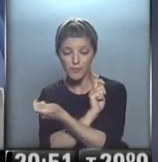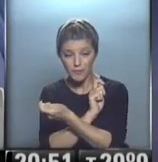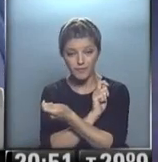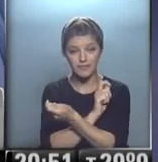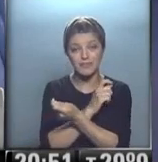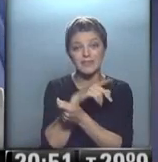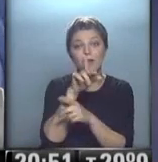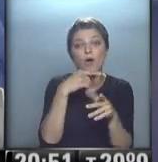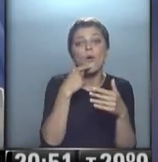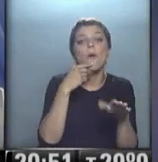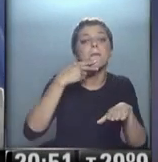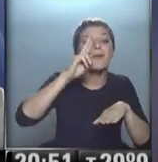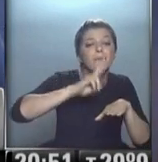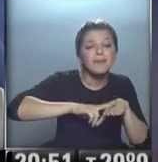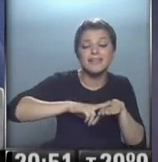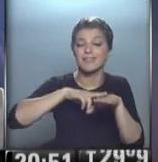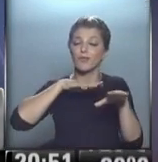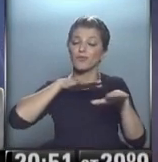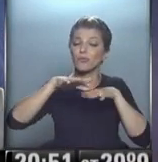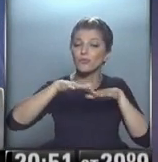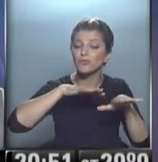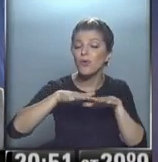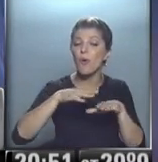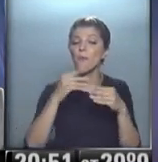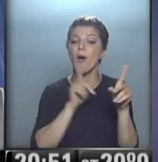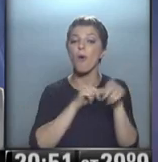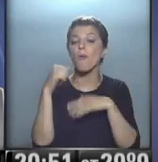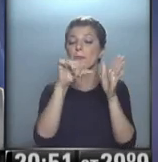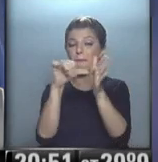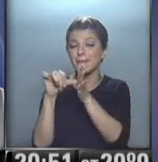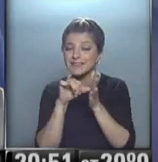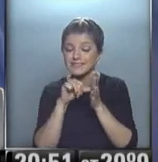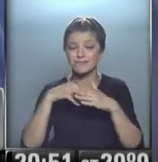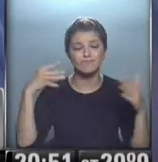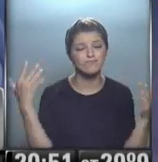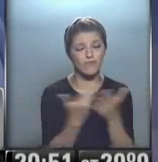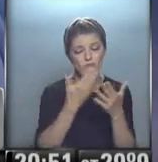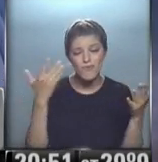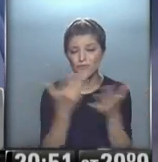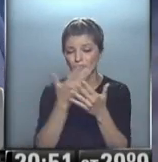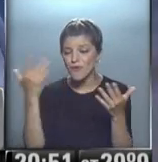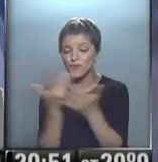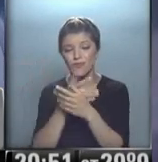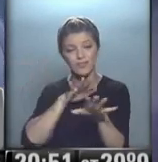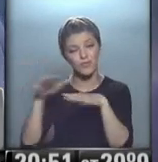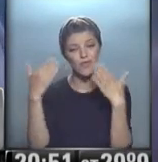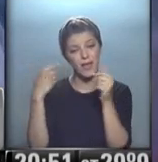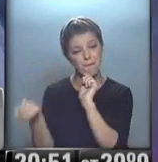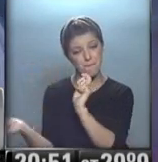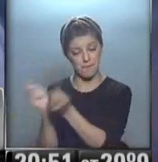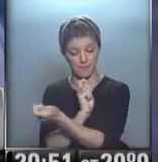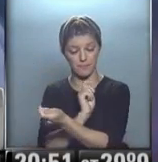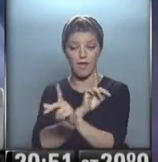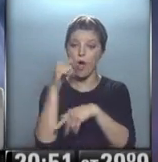que se promete, lo poco que se hace para aquellos países que son los que más sufren las consecuencias del cambio climático. Los más poderosos